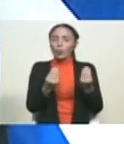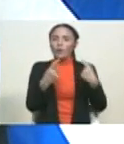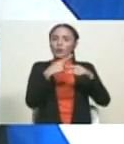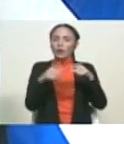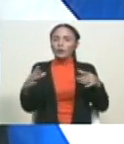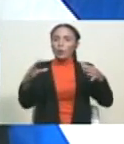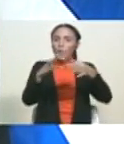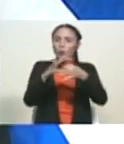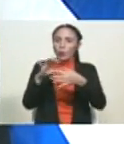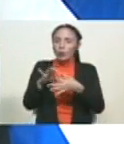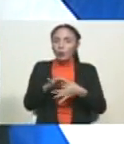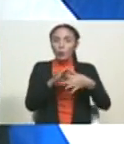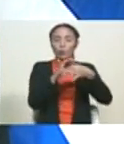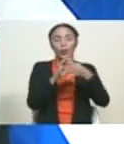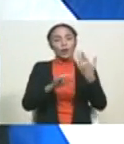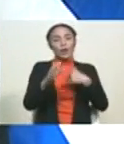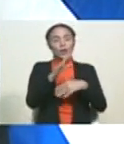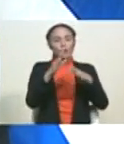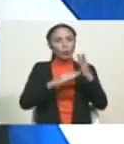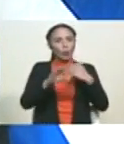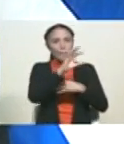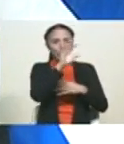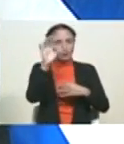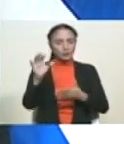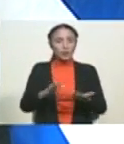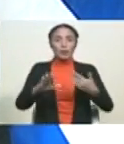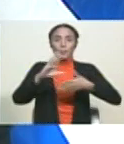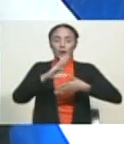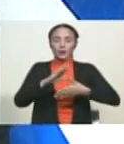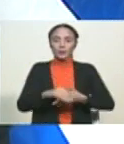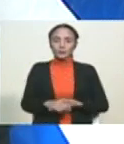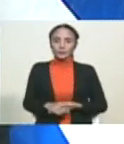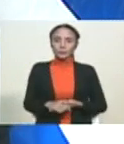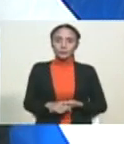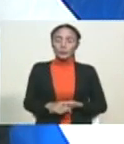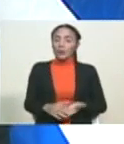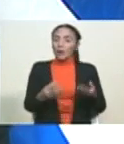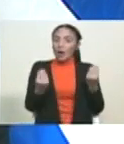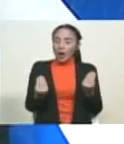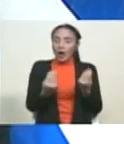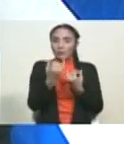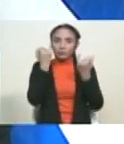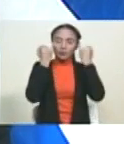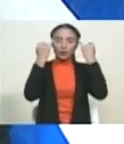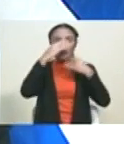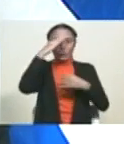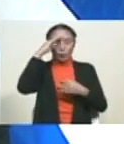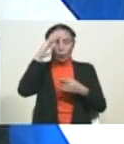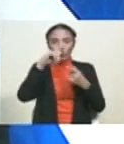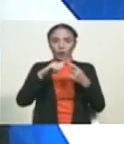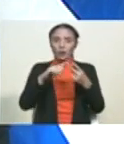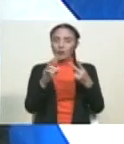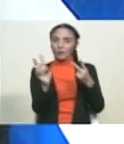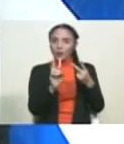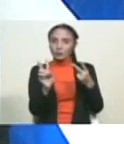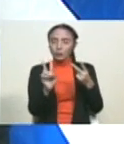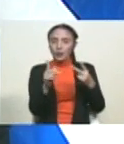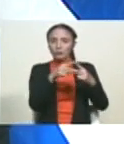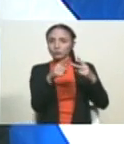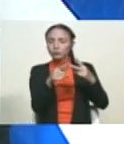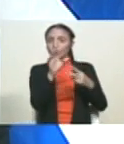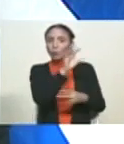los Pueblos de Nuestra América. Y es en el marco del ALBA que la Revolución Cubana y la Revolución